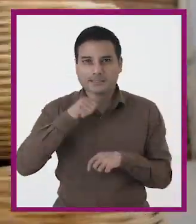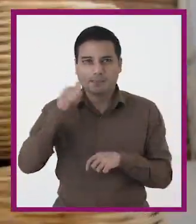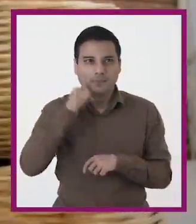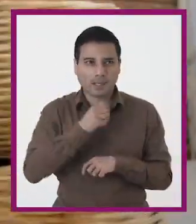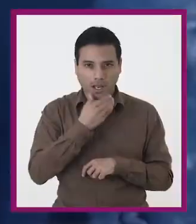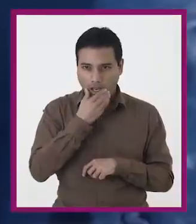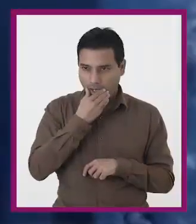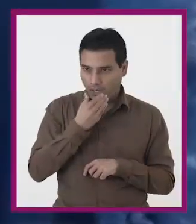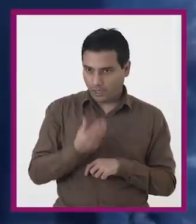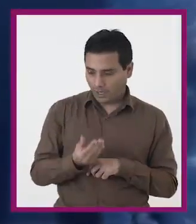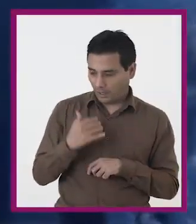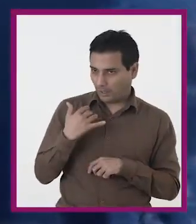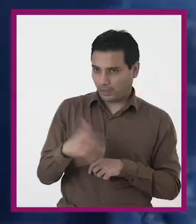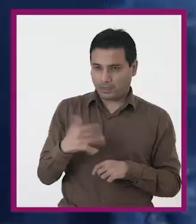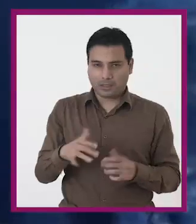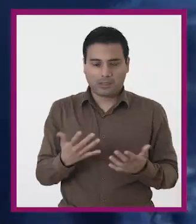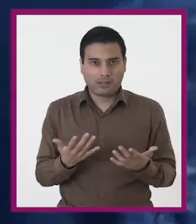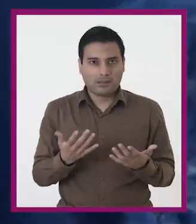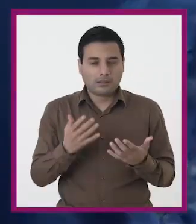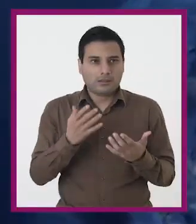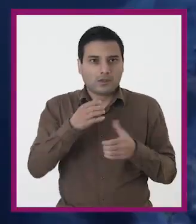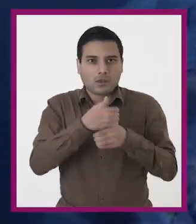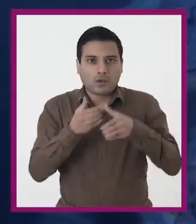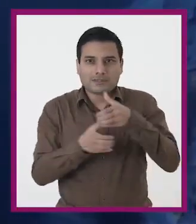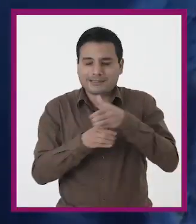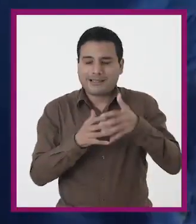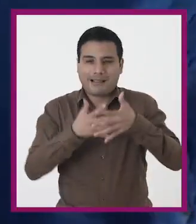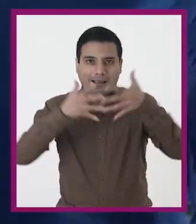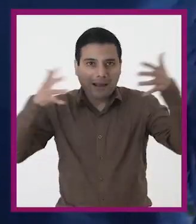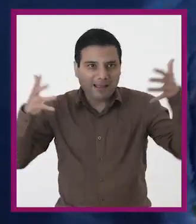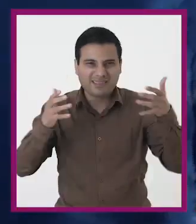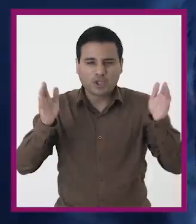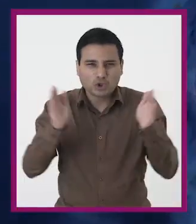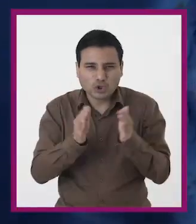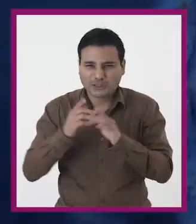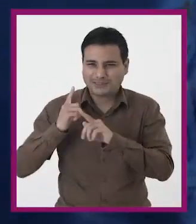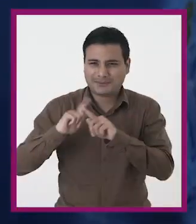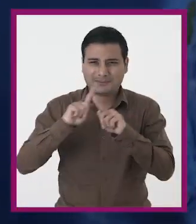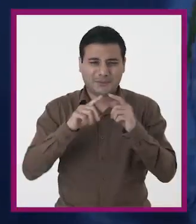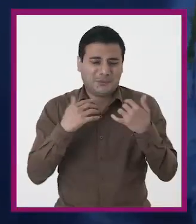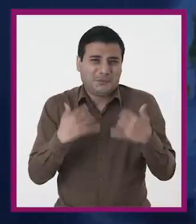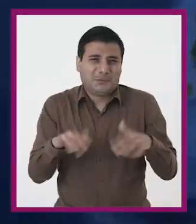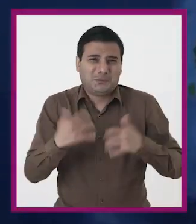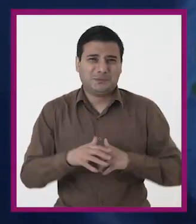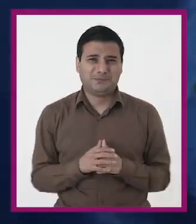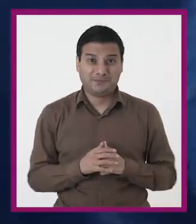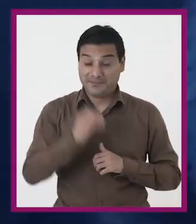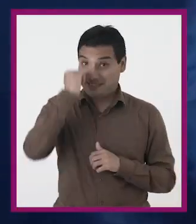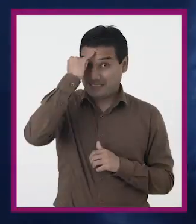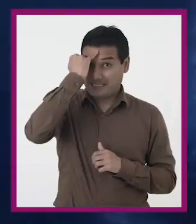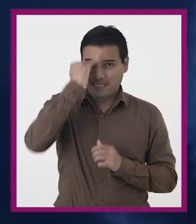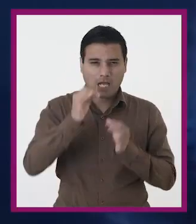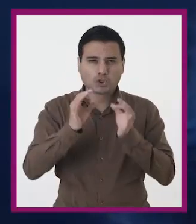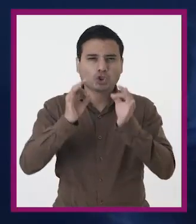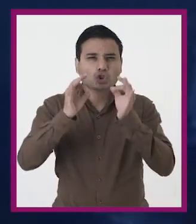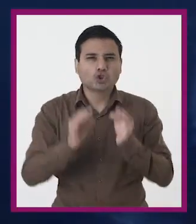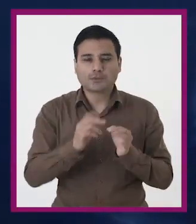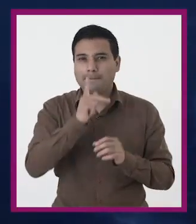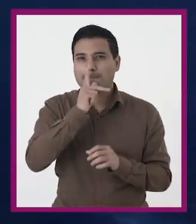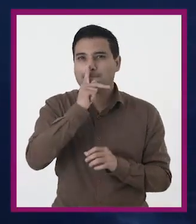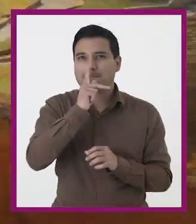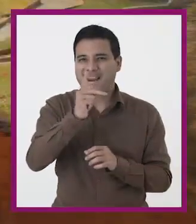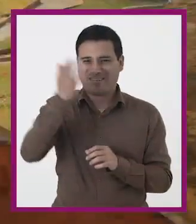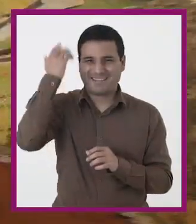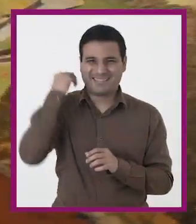sobresalta, abrumada por su desmesura. Su nombre evoca un caudal inagotable. India proviene